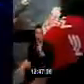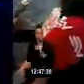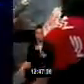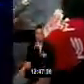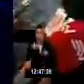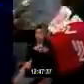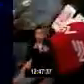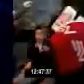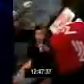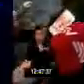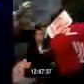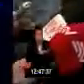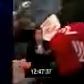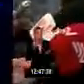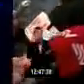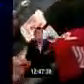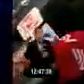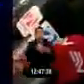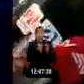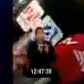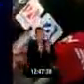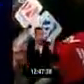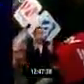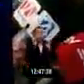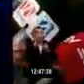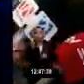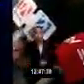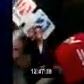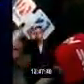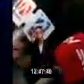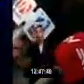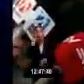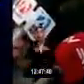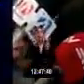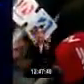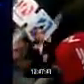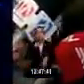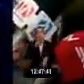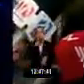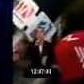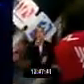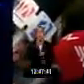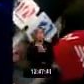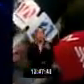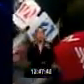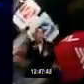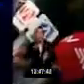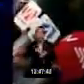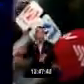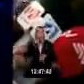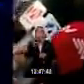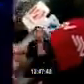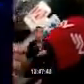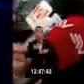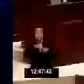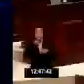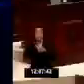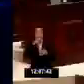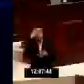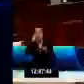recae la responsabilidad sobre la distancia que calificó estas candidaturas que en este caso sería el consejo nacional electoral